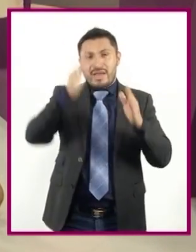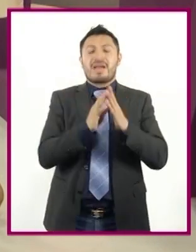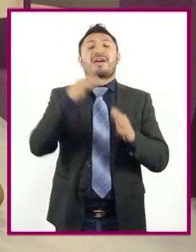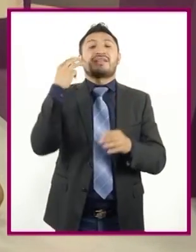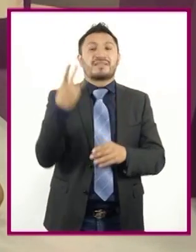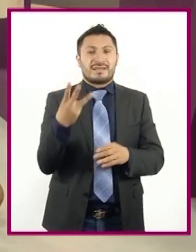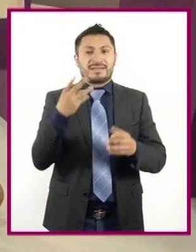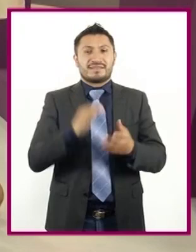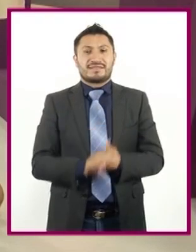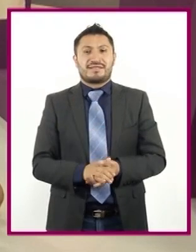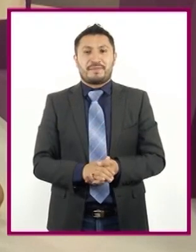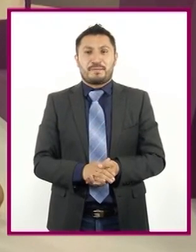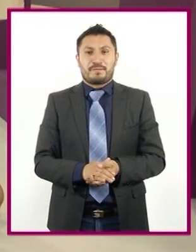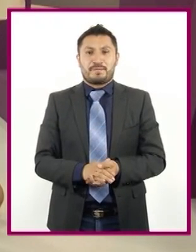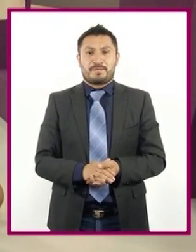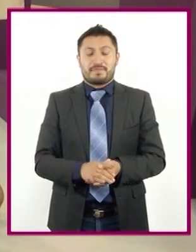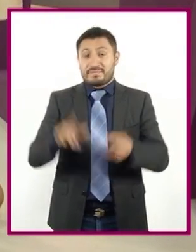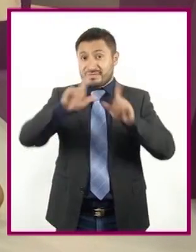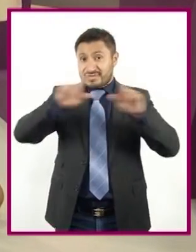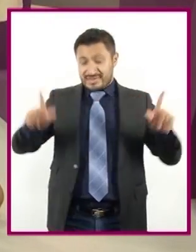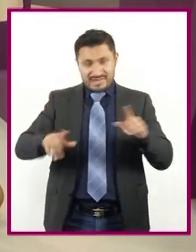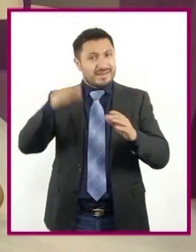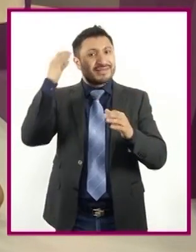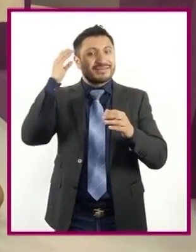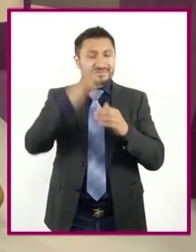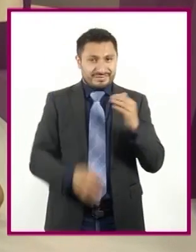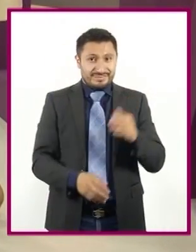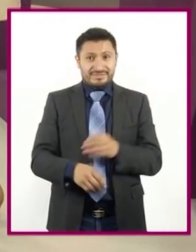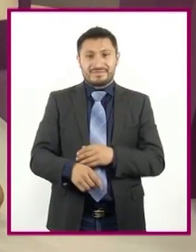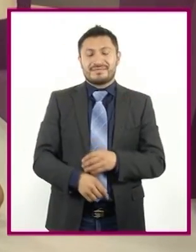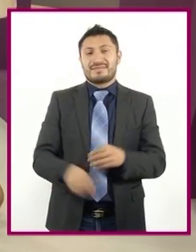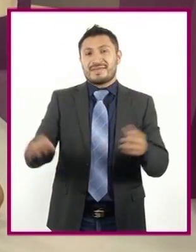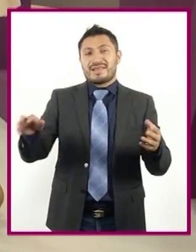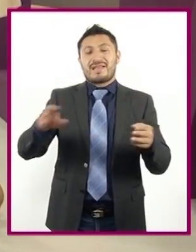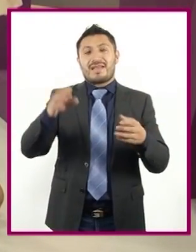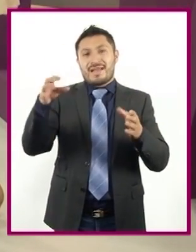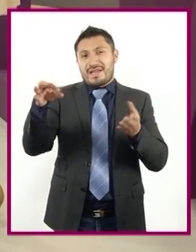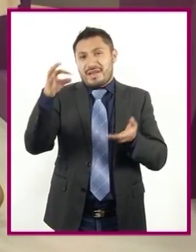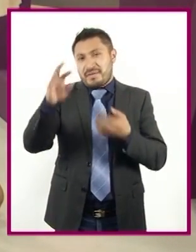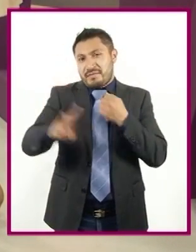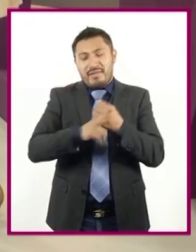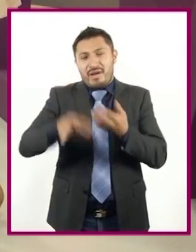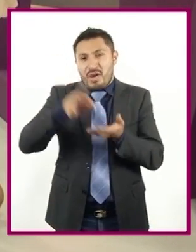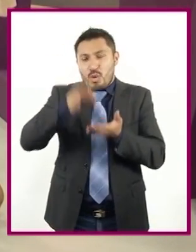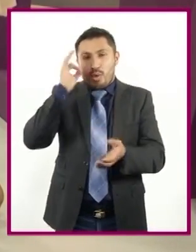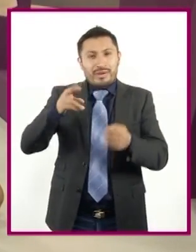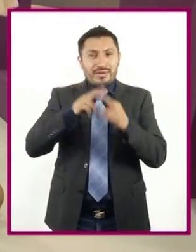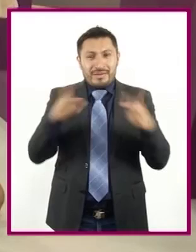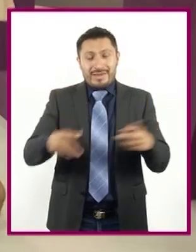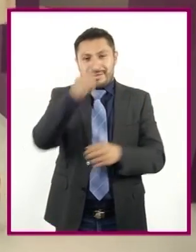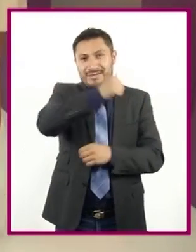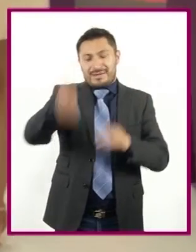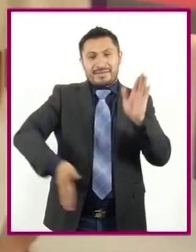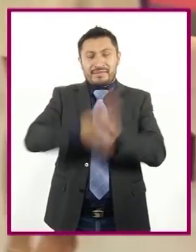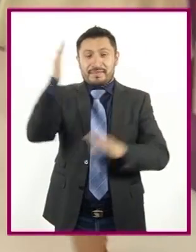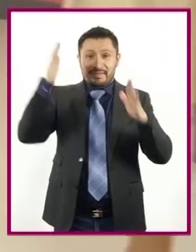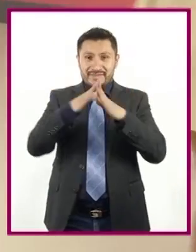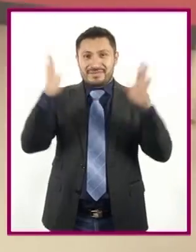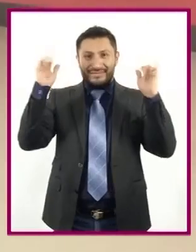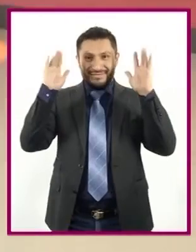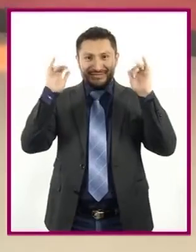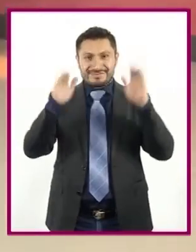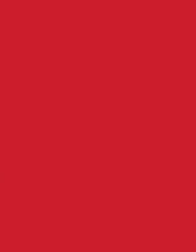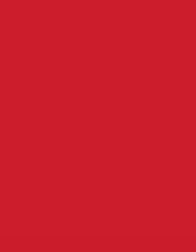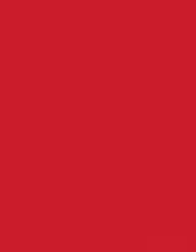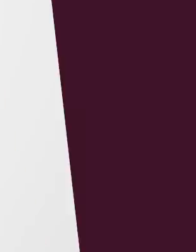en Casa 3. Listo, terminamos. Y aquí se rompió una taza y cada quien para su casa. ¡Hasta la próxima!